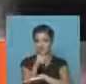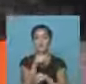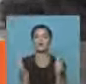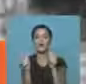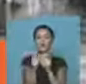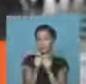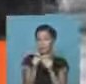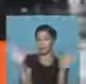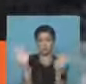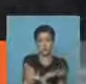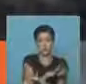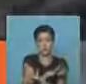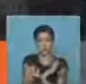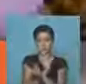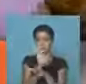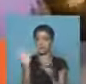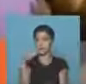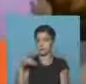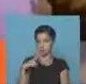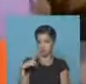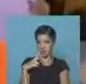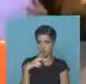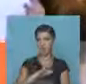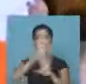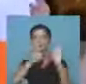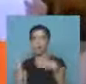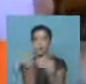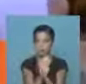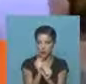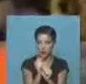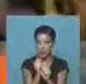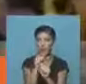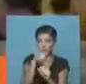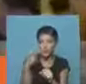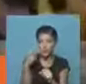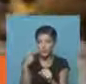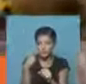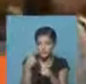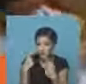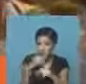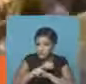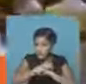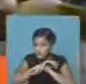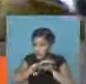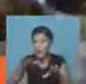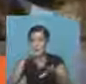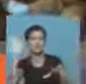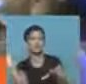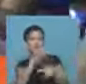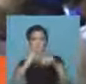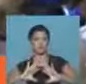por sorpresa y a puertas cerradas. Conocida la noticia, la furia se desató en las calles de